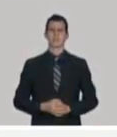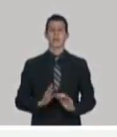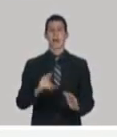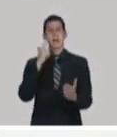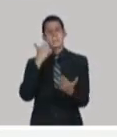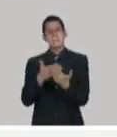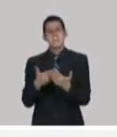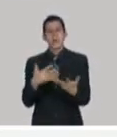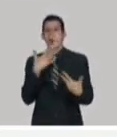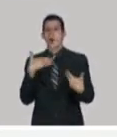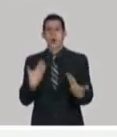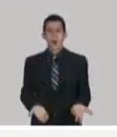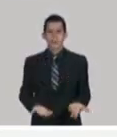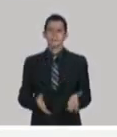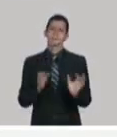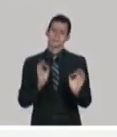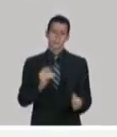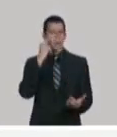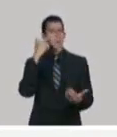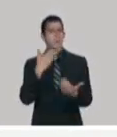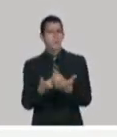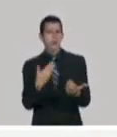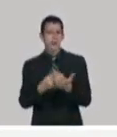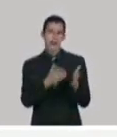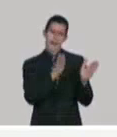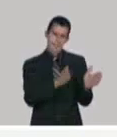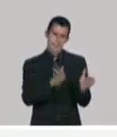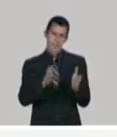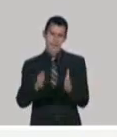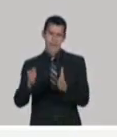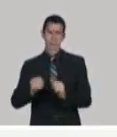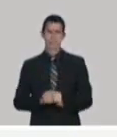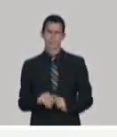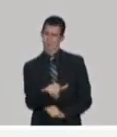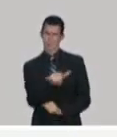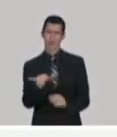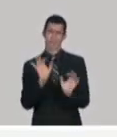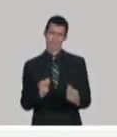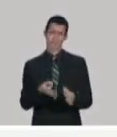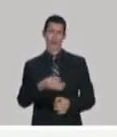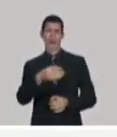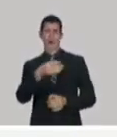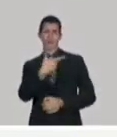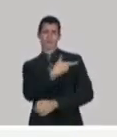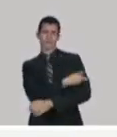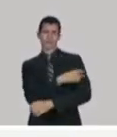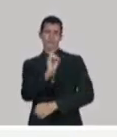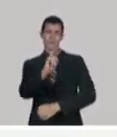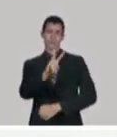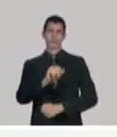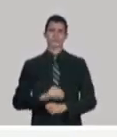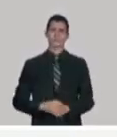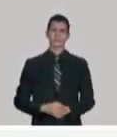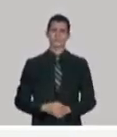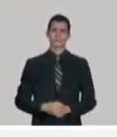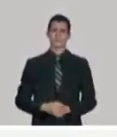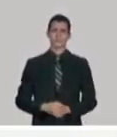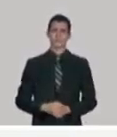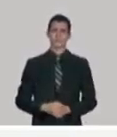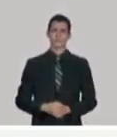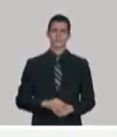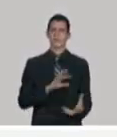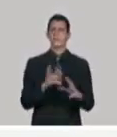que como se hicieron con el candidato vacunal soberana estos ensayos clínicos han sido autorizados a doble ciegas controlados con